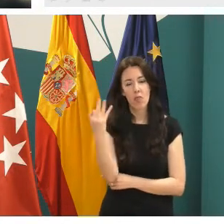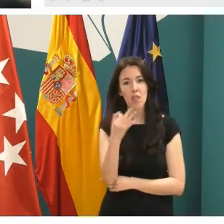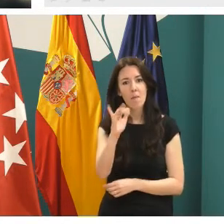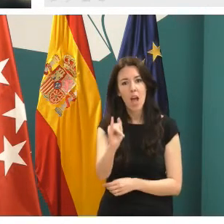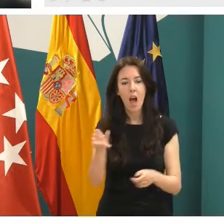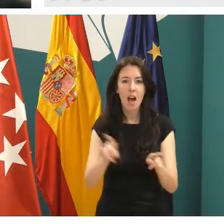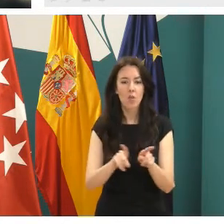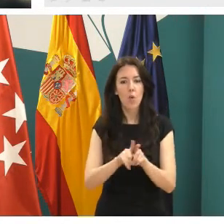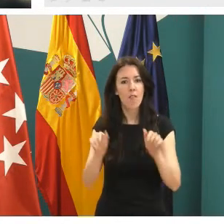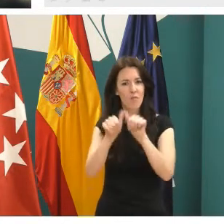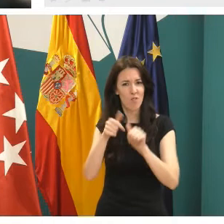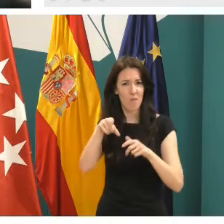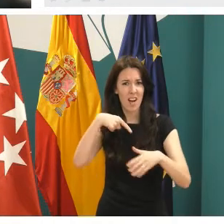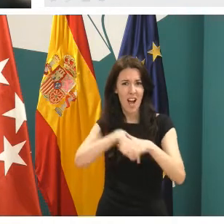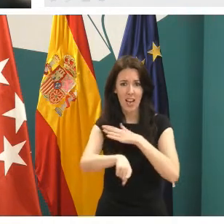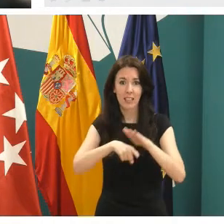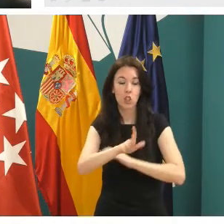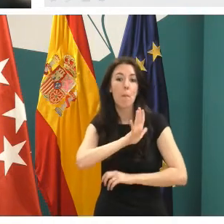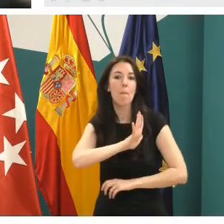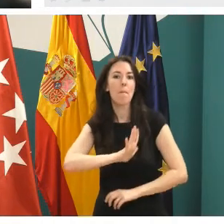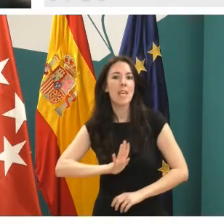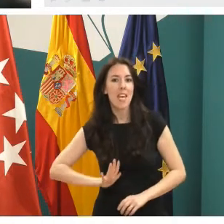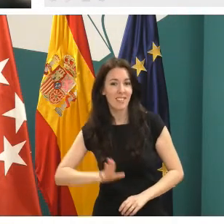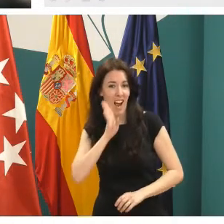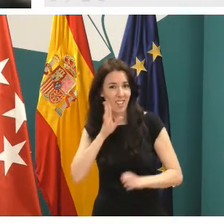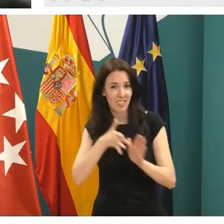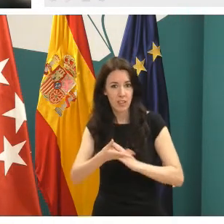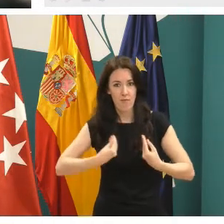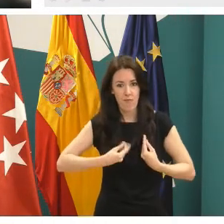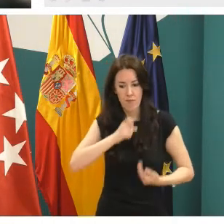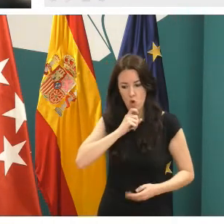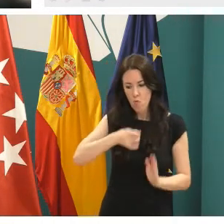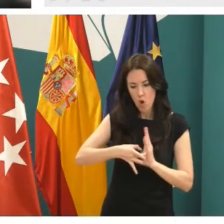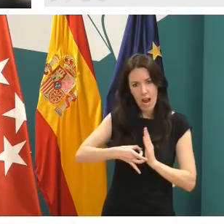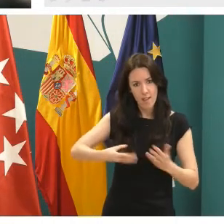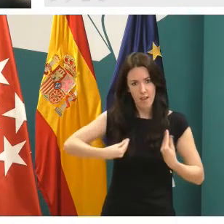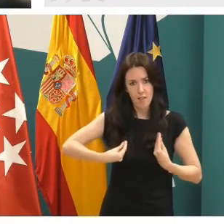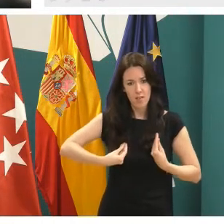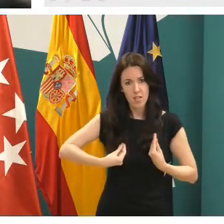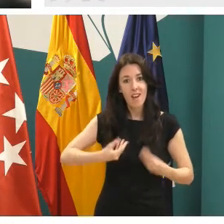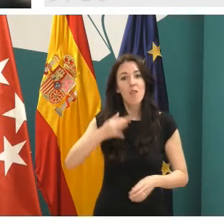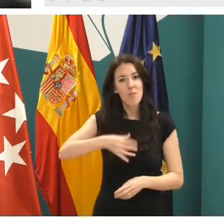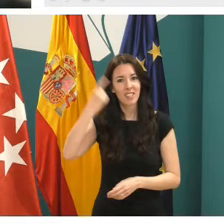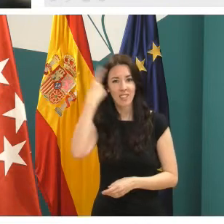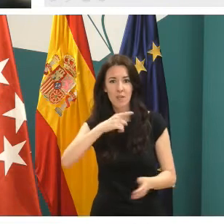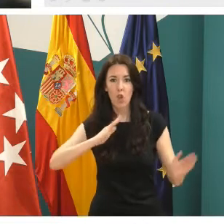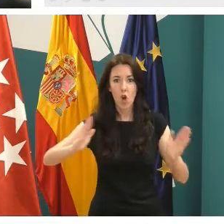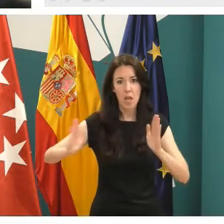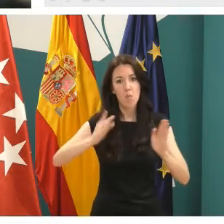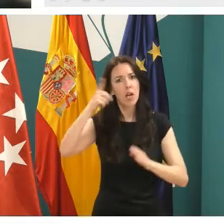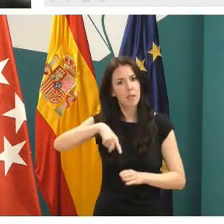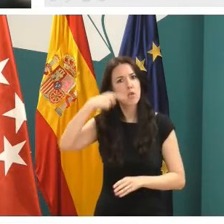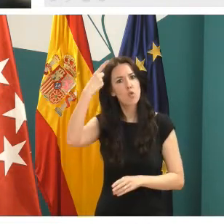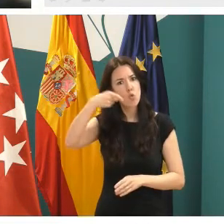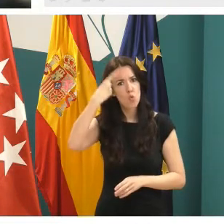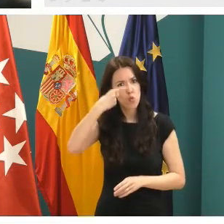alguna manera para esa gestión del mientras tanto, del cómo vivimos, de la calidad de vida y teniendo en cuenta la época y la cultura